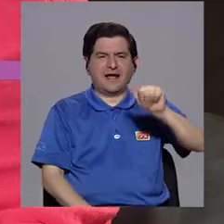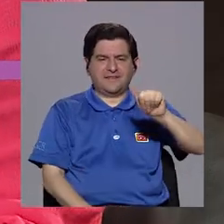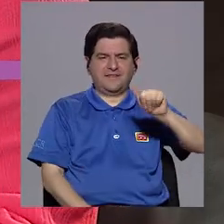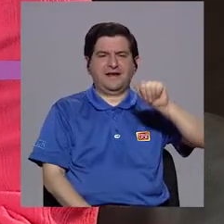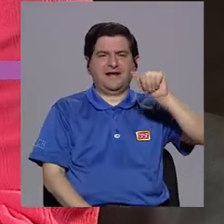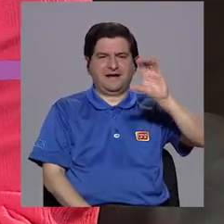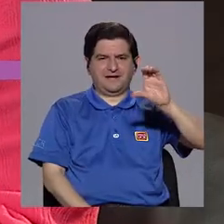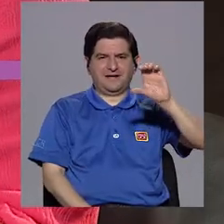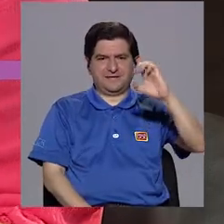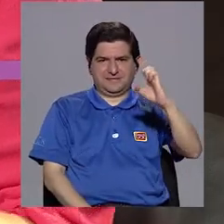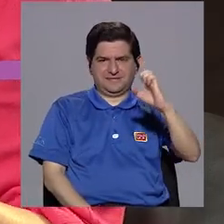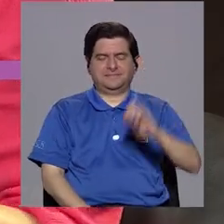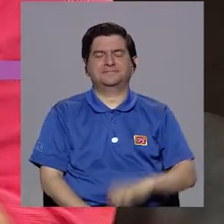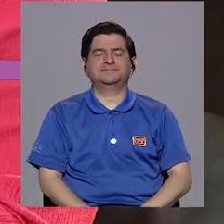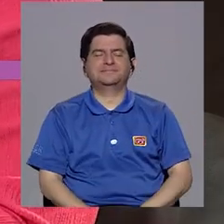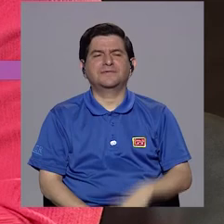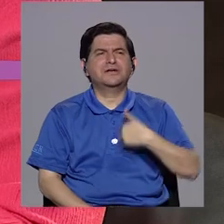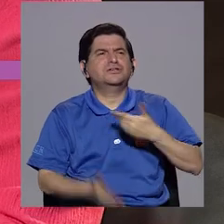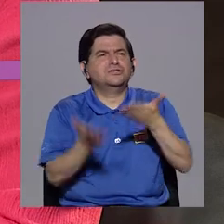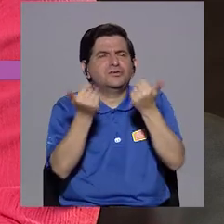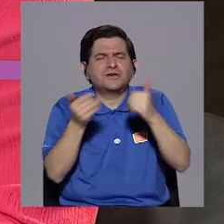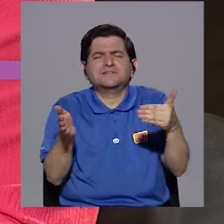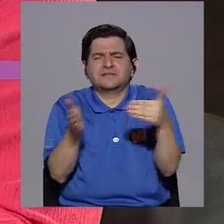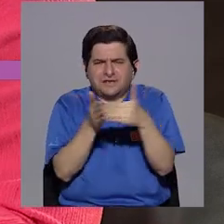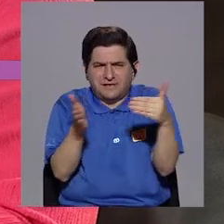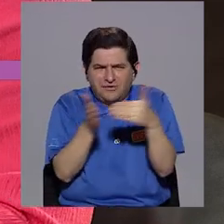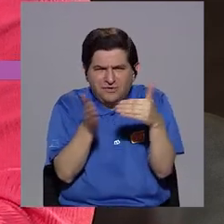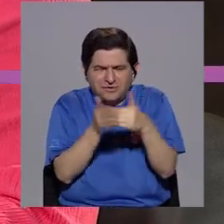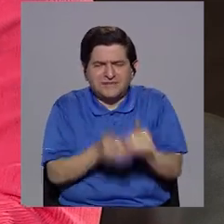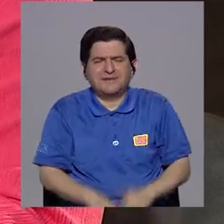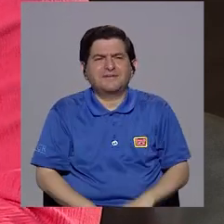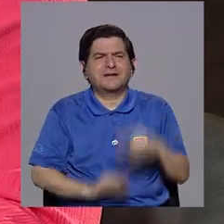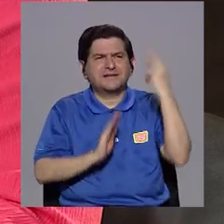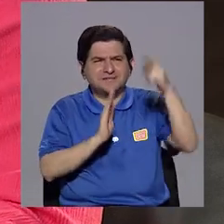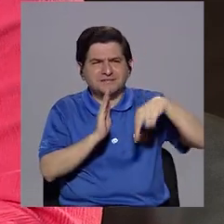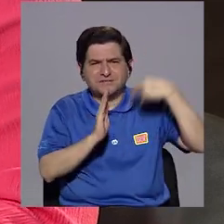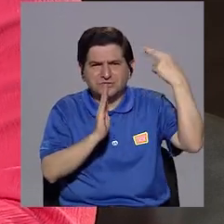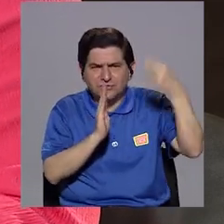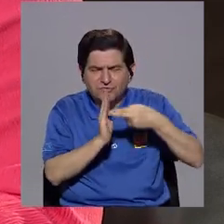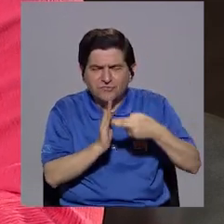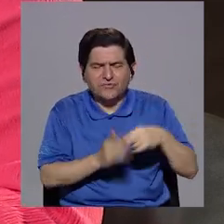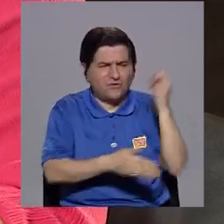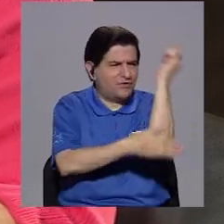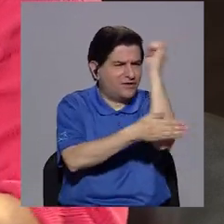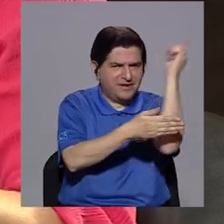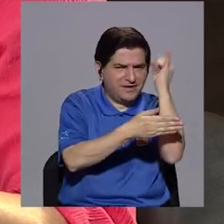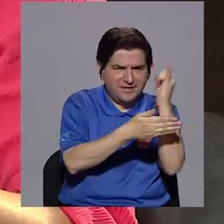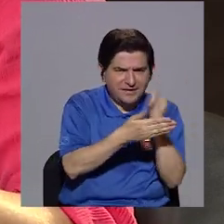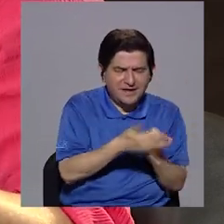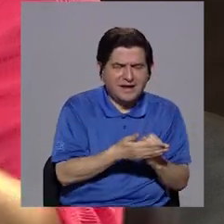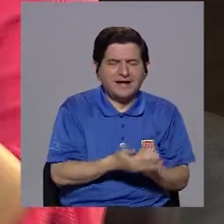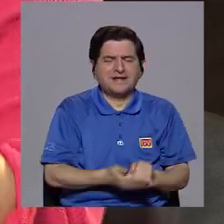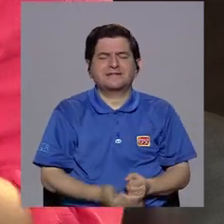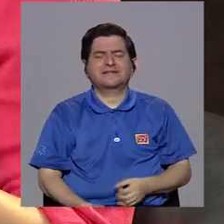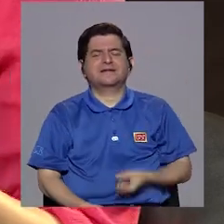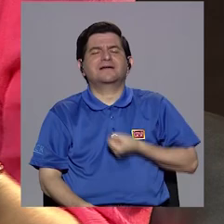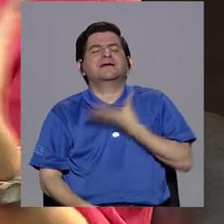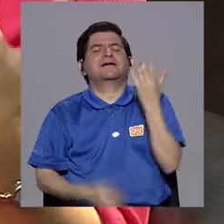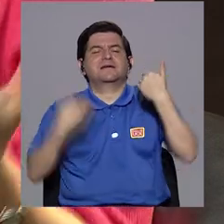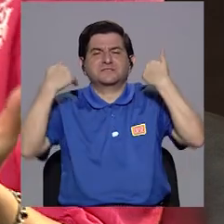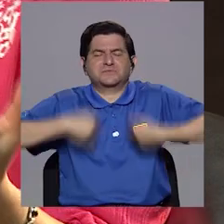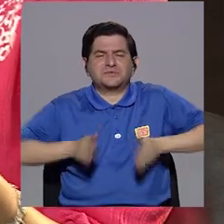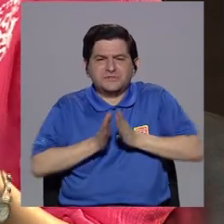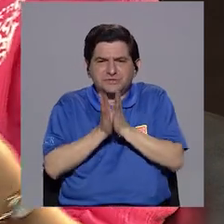Carranza. Y quería yo pues retomar un poquito como este papel de las artes en la